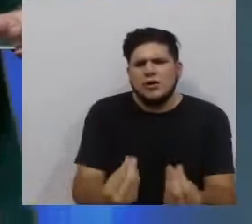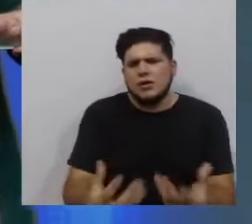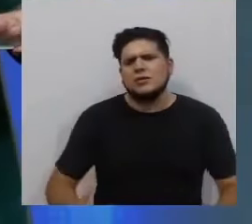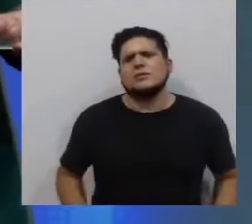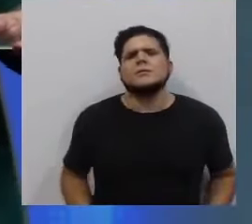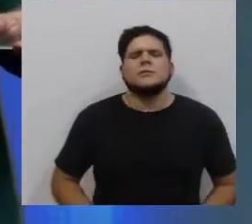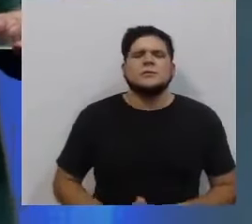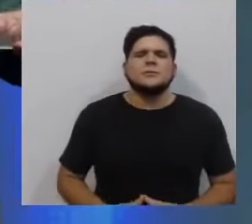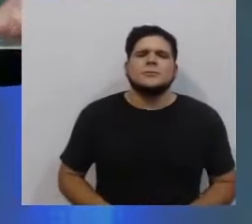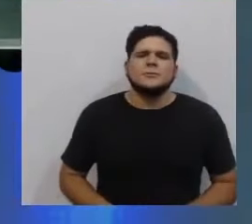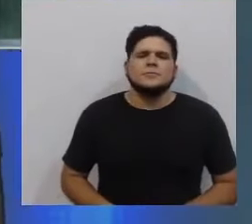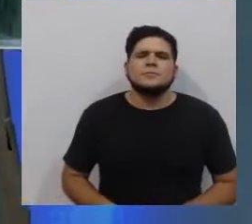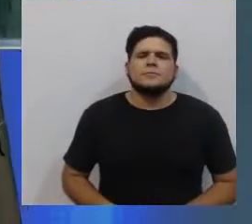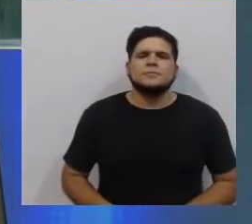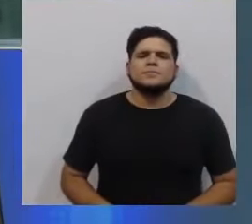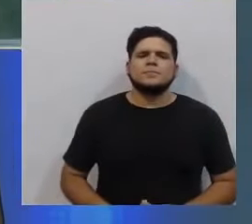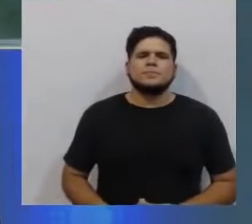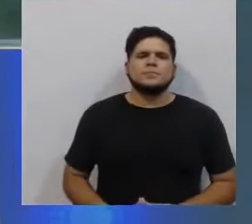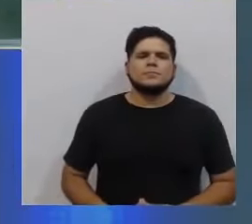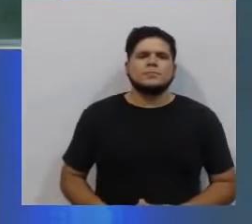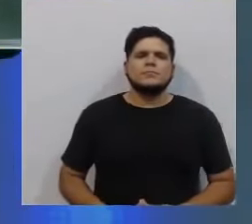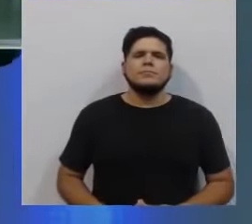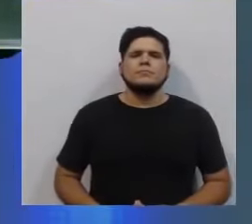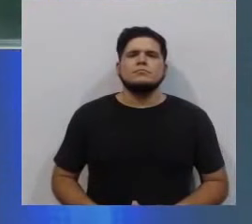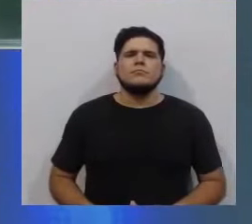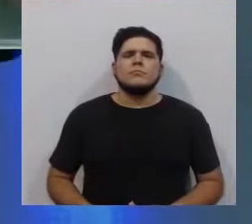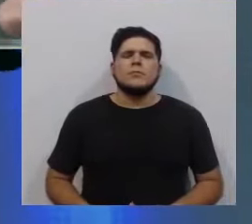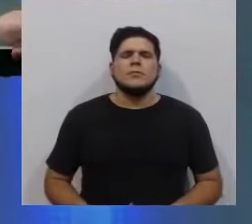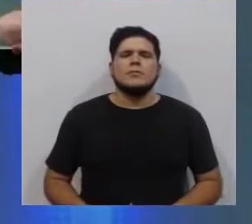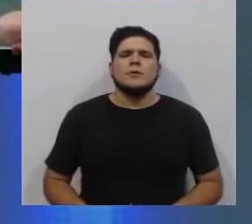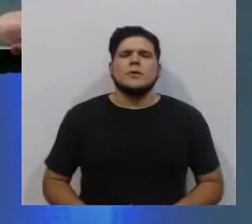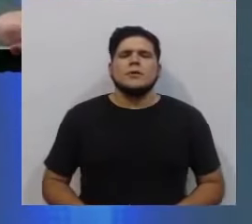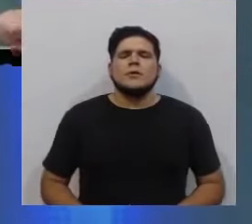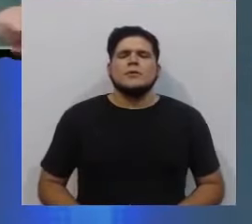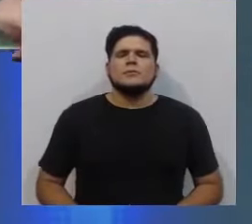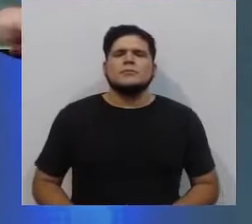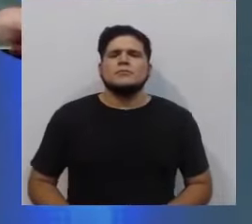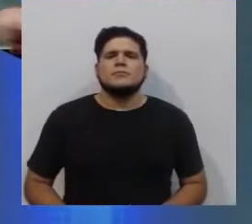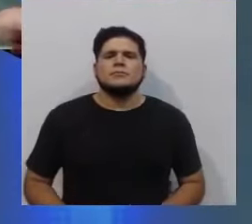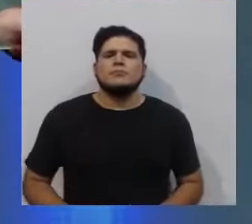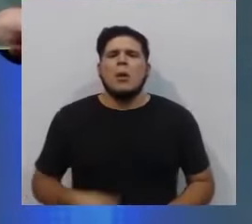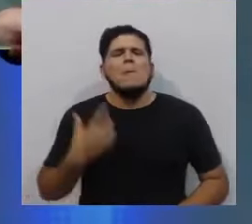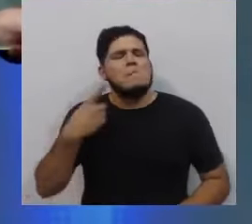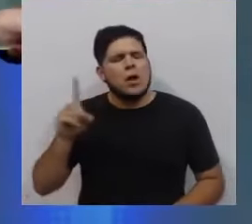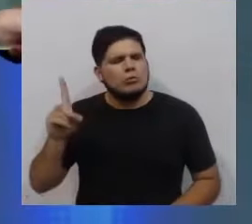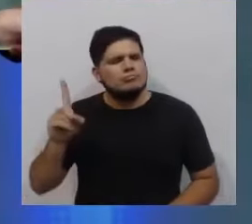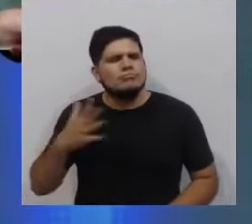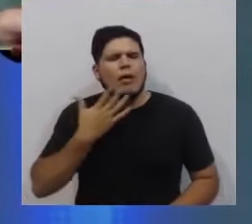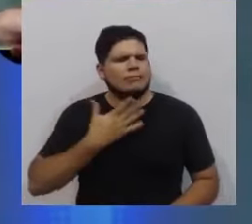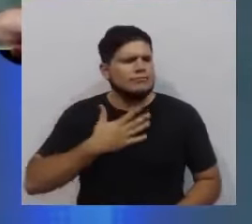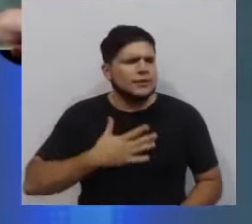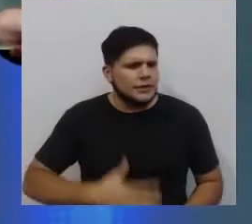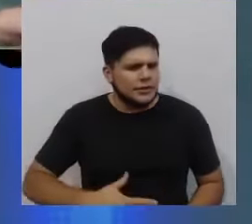algo lindo amén pero no se haga problema por eso se me hace una declaración y yo tomo esto para mi vida también